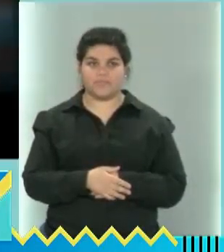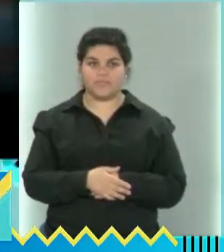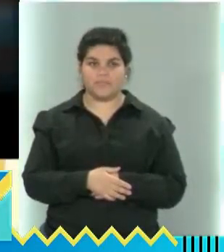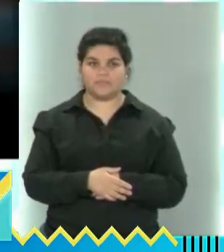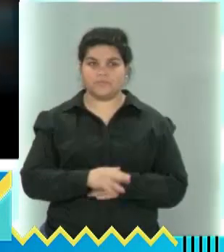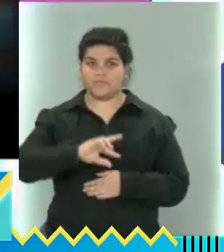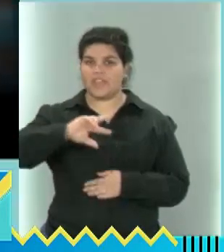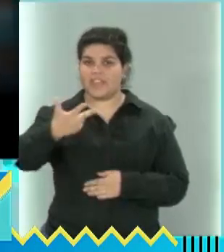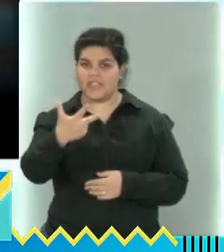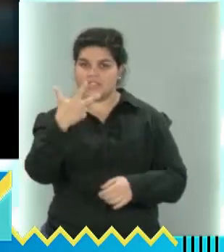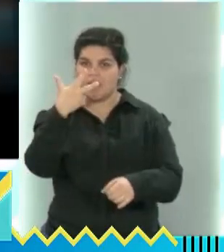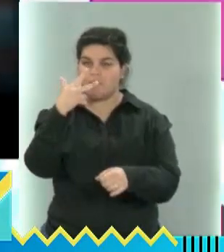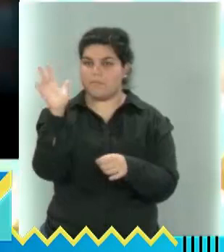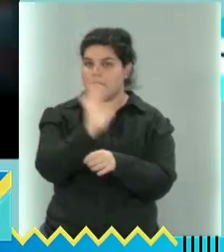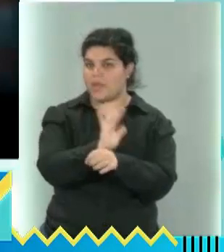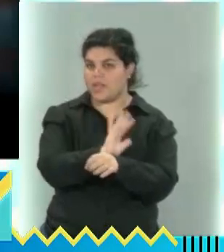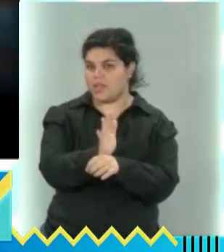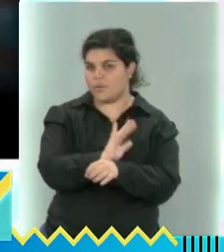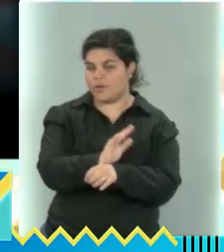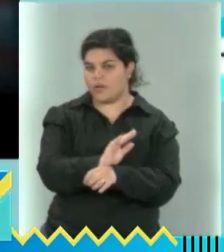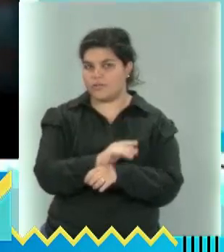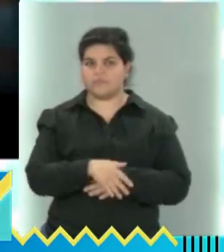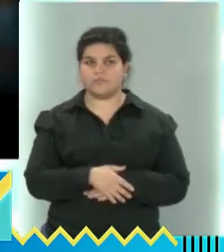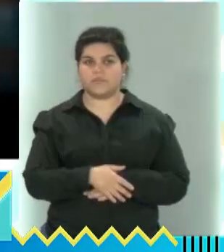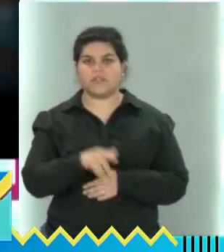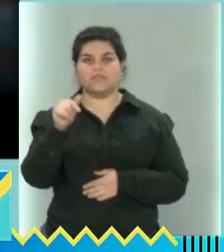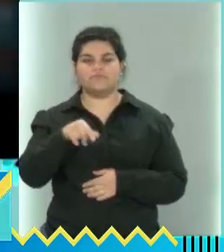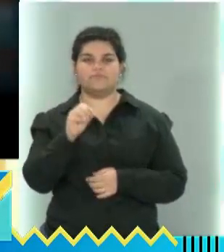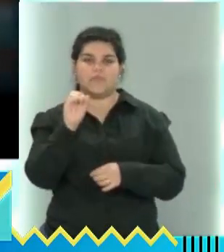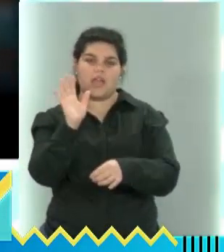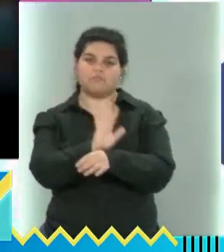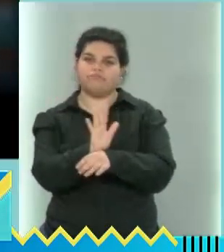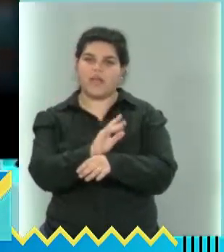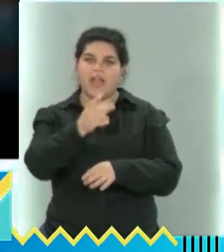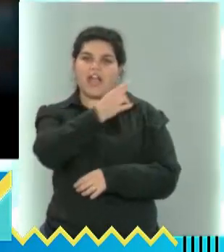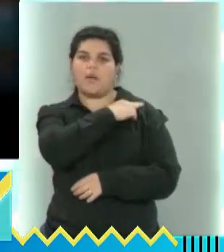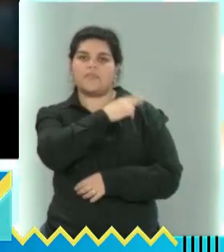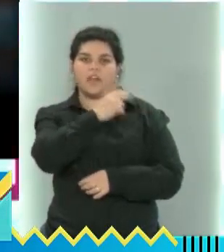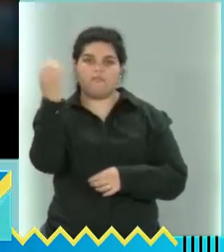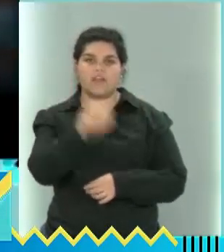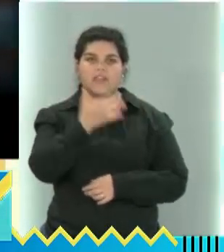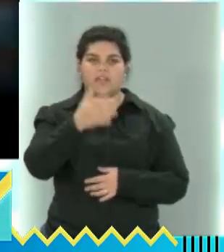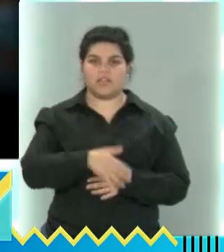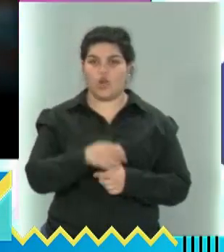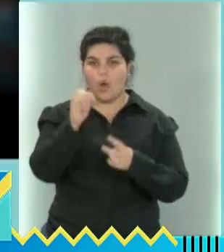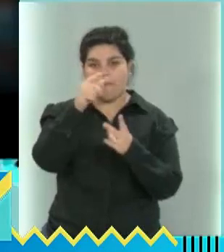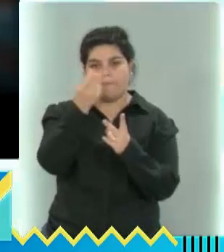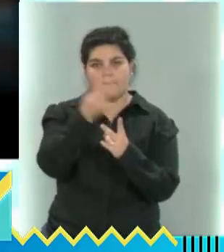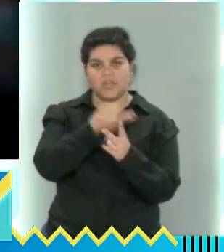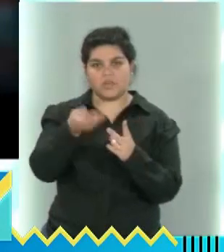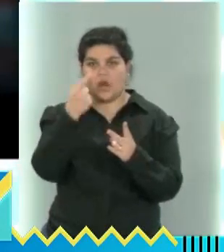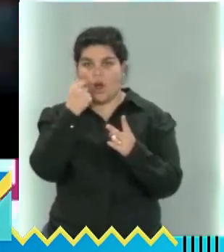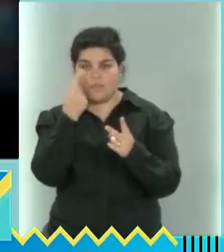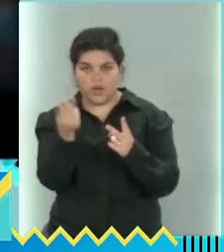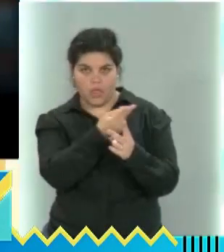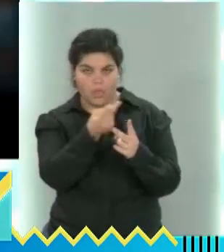La tercera película que vamos a ver se llama Capitán Fantástico. Está dirigida por Matt Ross y actuada por Viggo Mortensen.